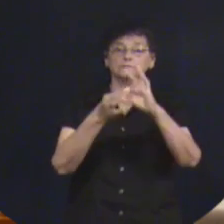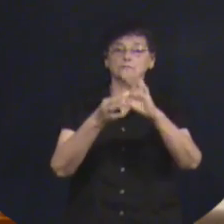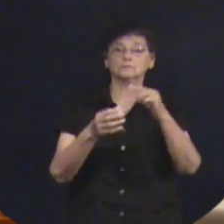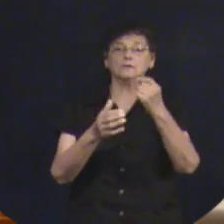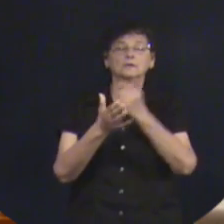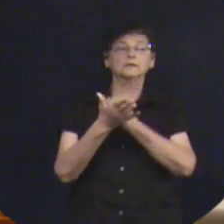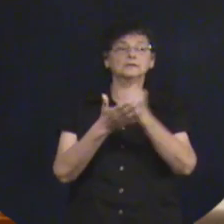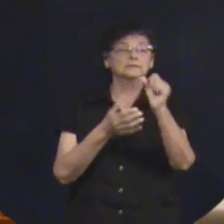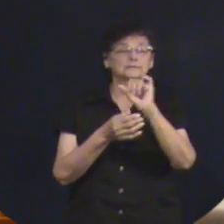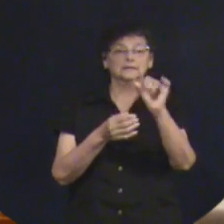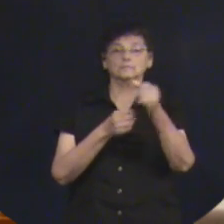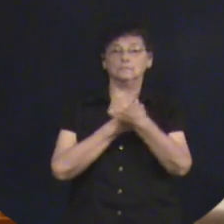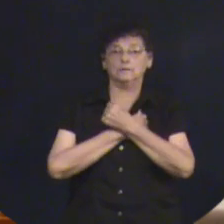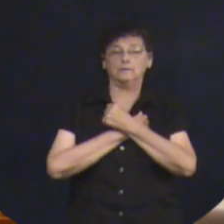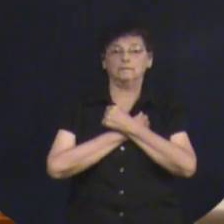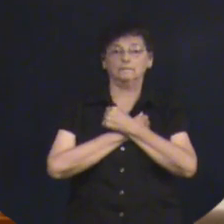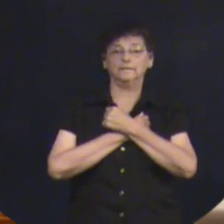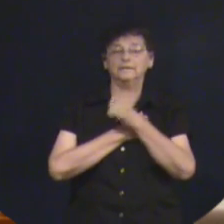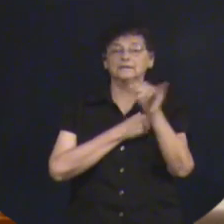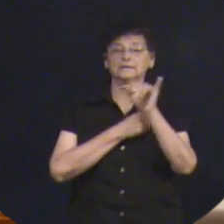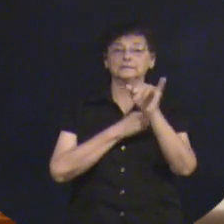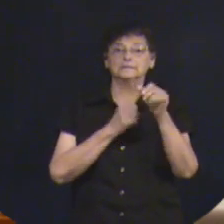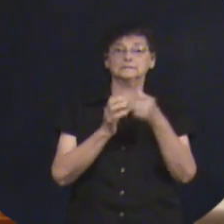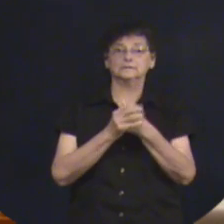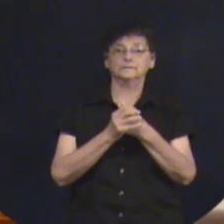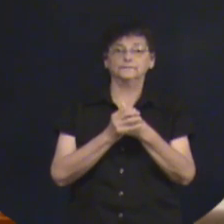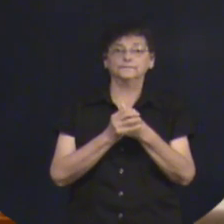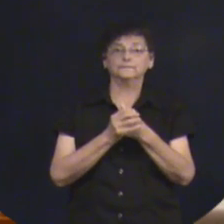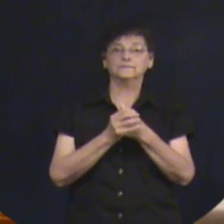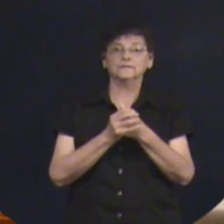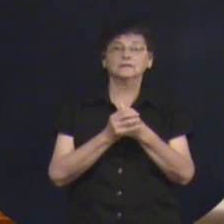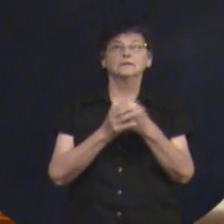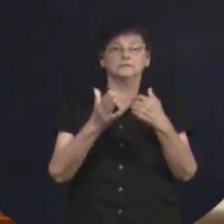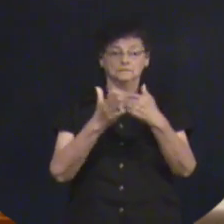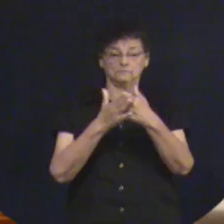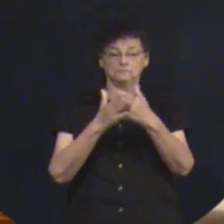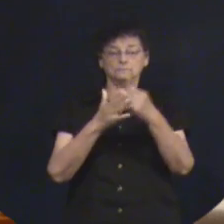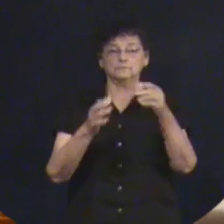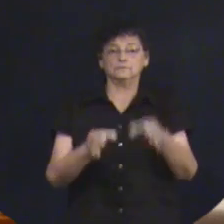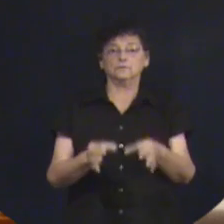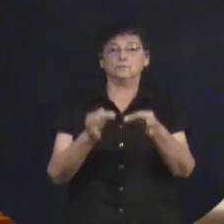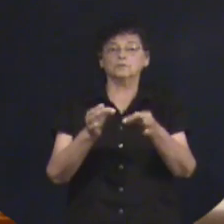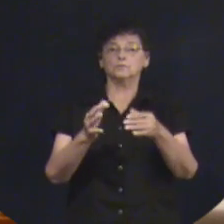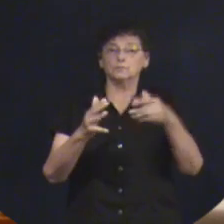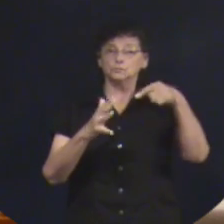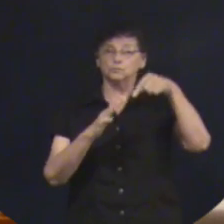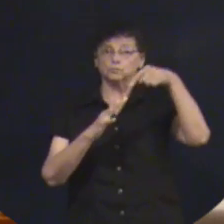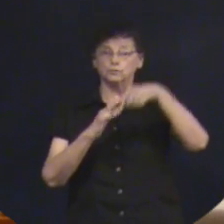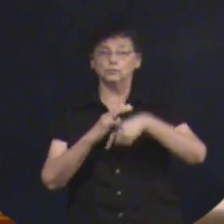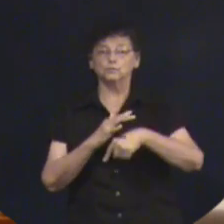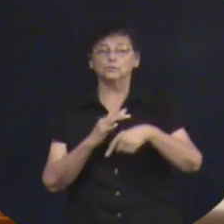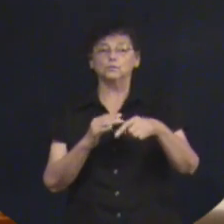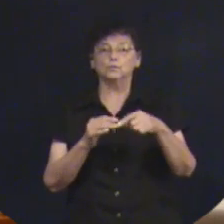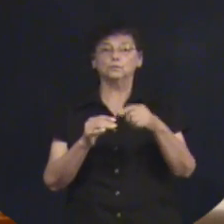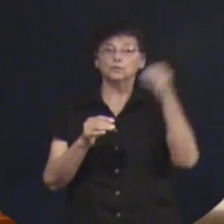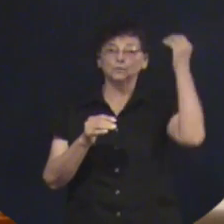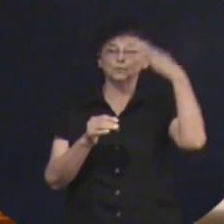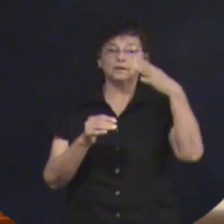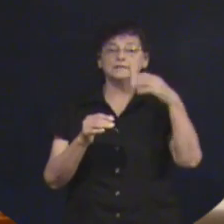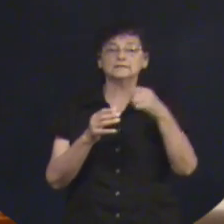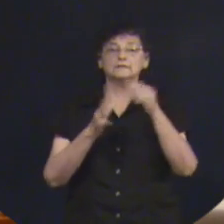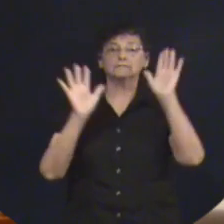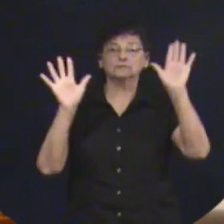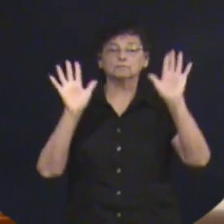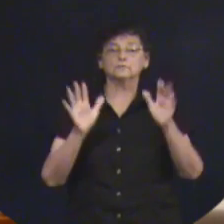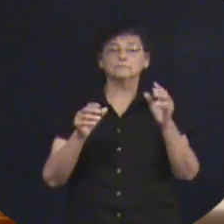mismo amor. Así pues, nos acercamos a tu mesa para que, penetrados por la gracia de este